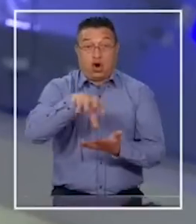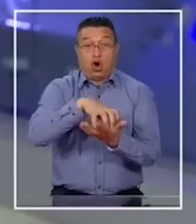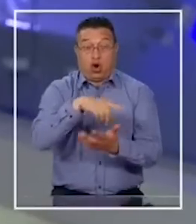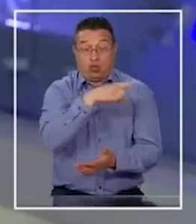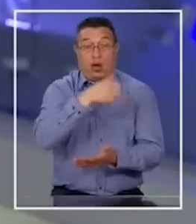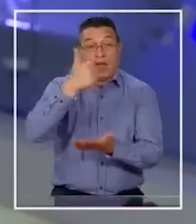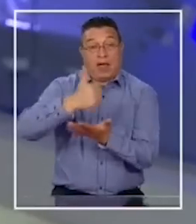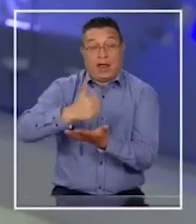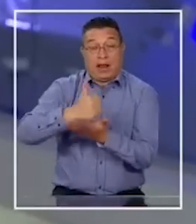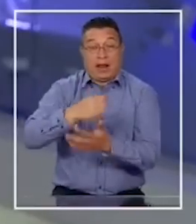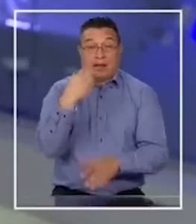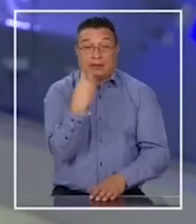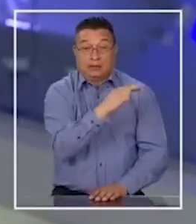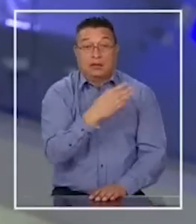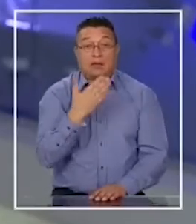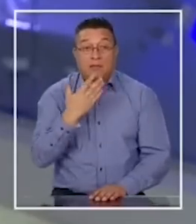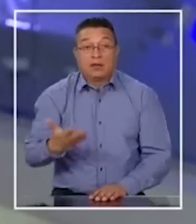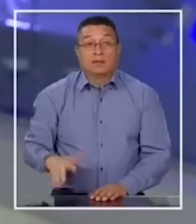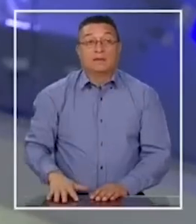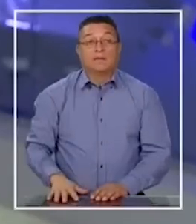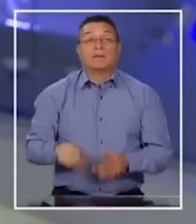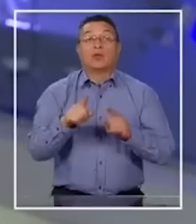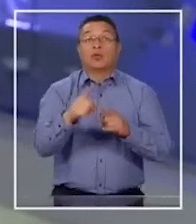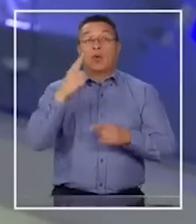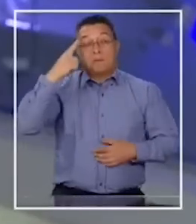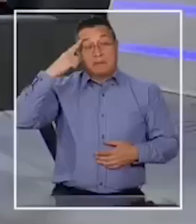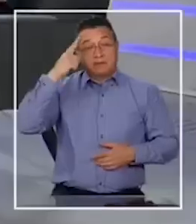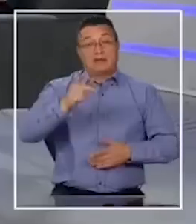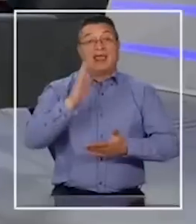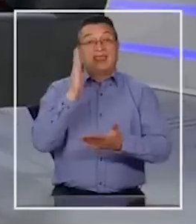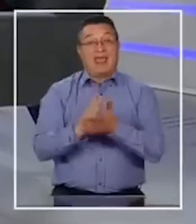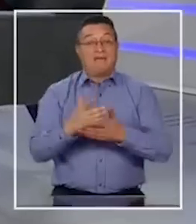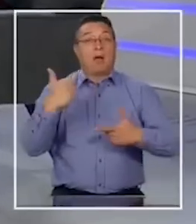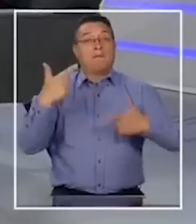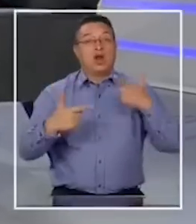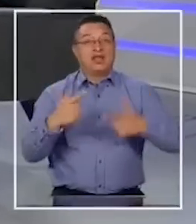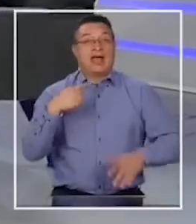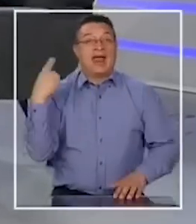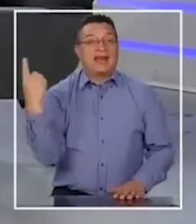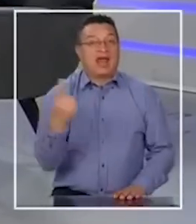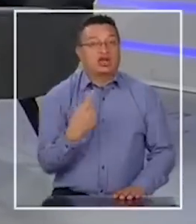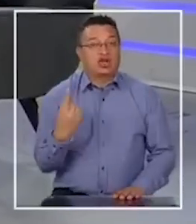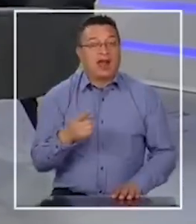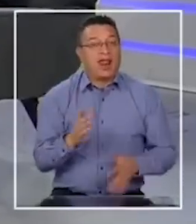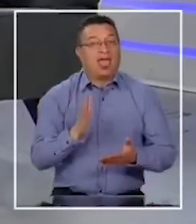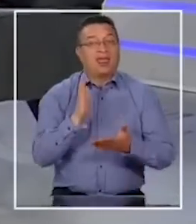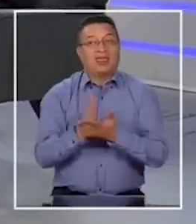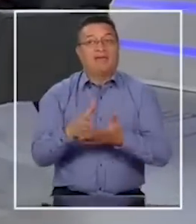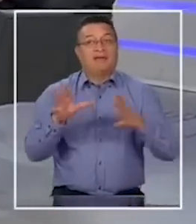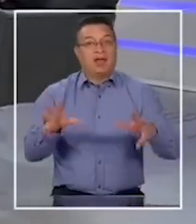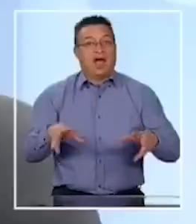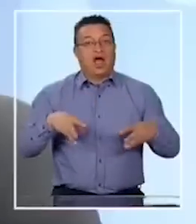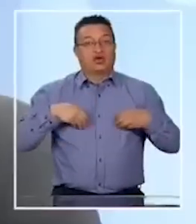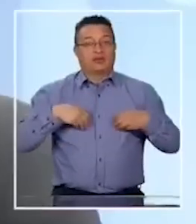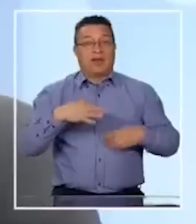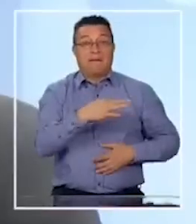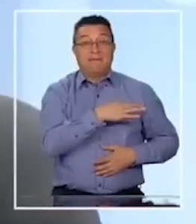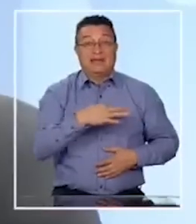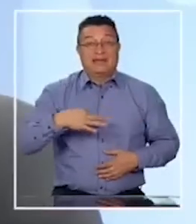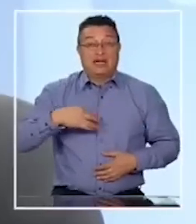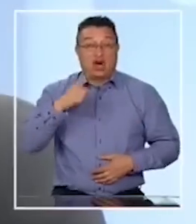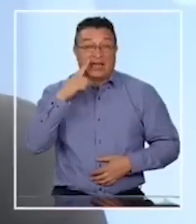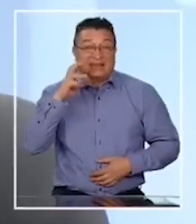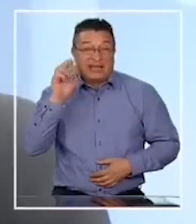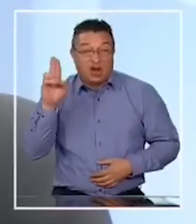encabezó la alcaldesa de esa comuna Usted cree que debiera ser una política nacional que la debiera asumir el Ministerio del